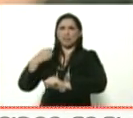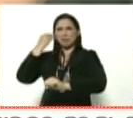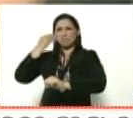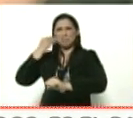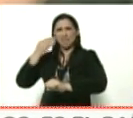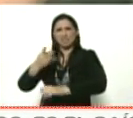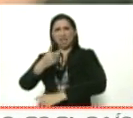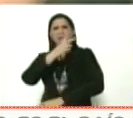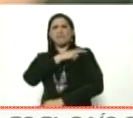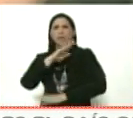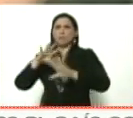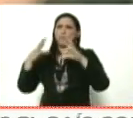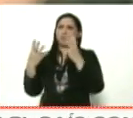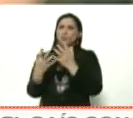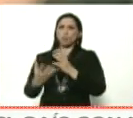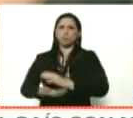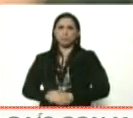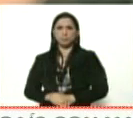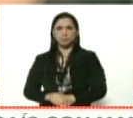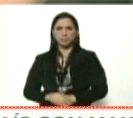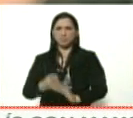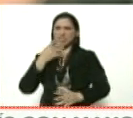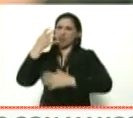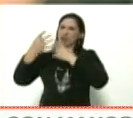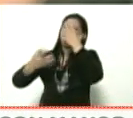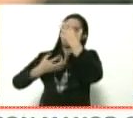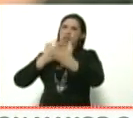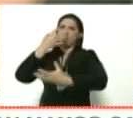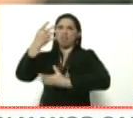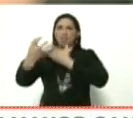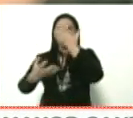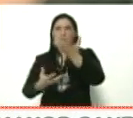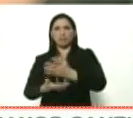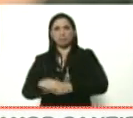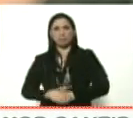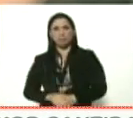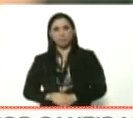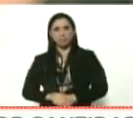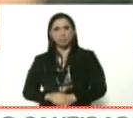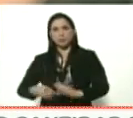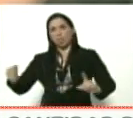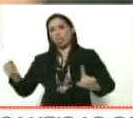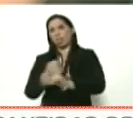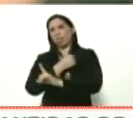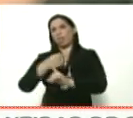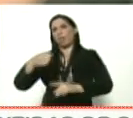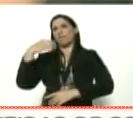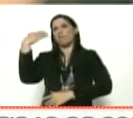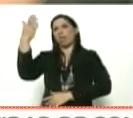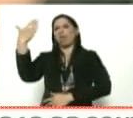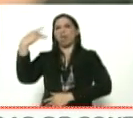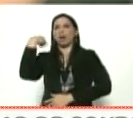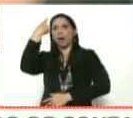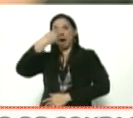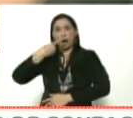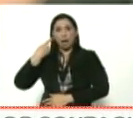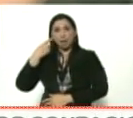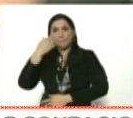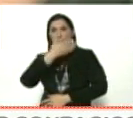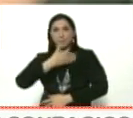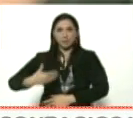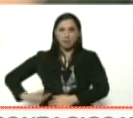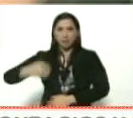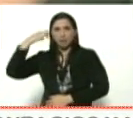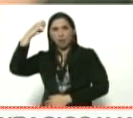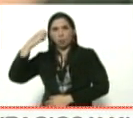del mundo, que grita y manosea la cara de los presidentes de